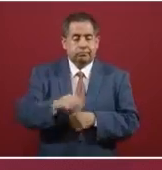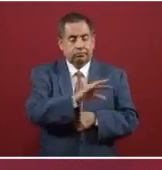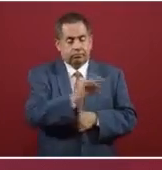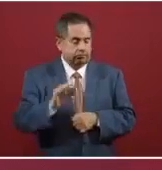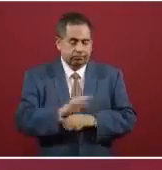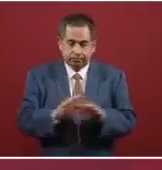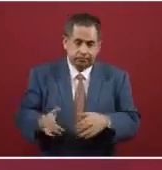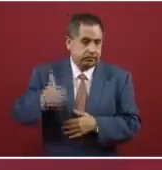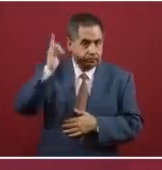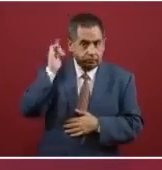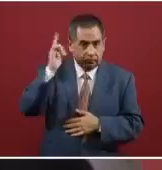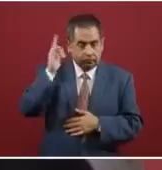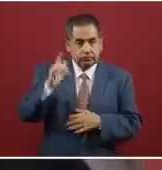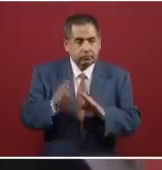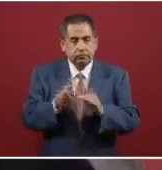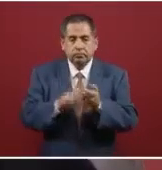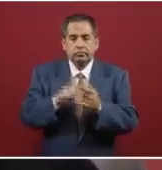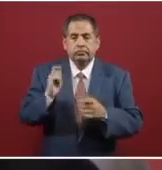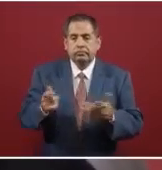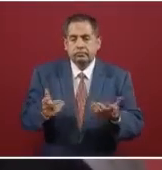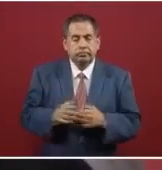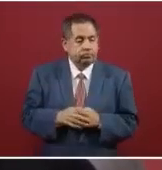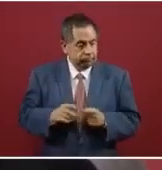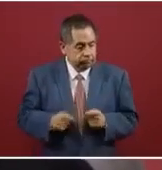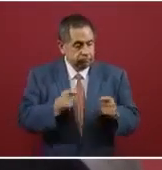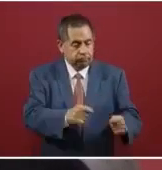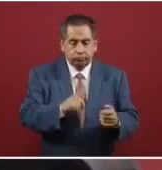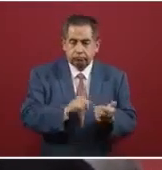Ojalá y se le dé